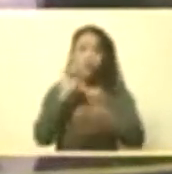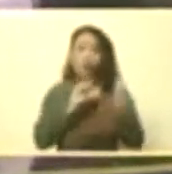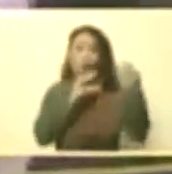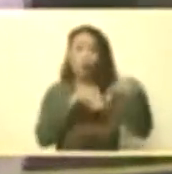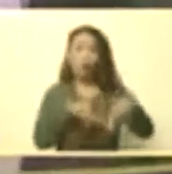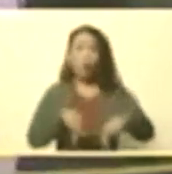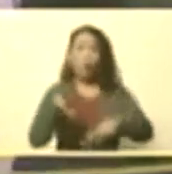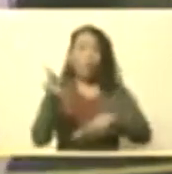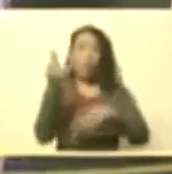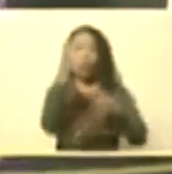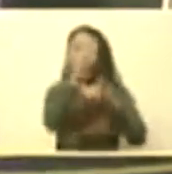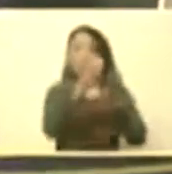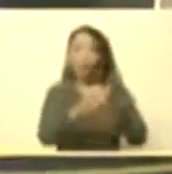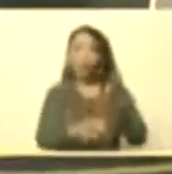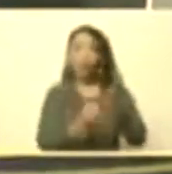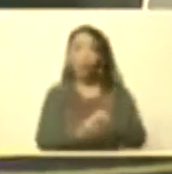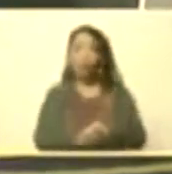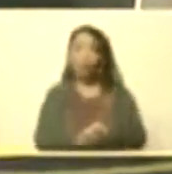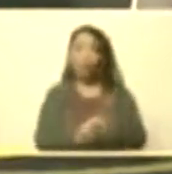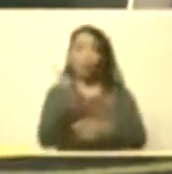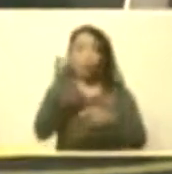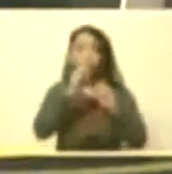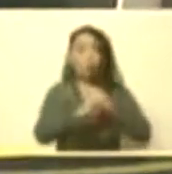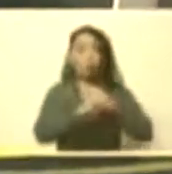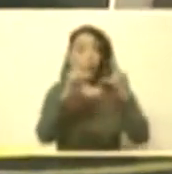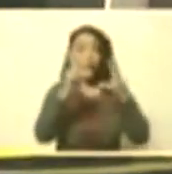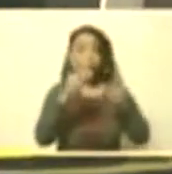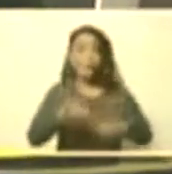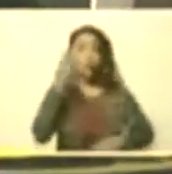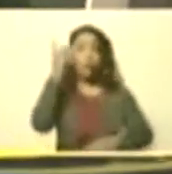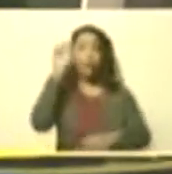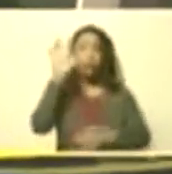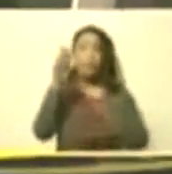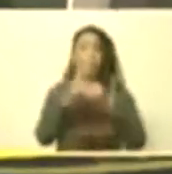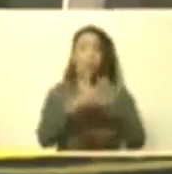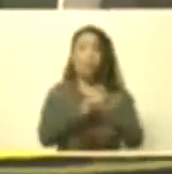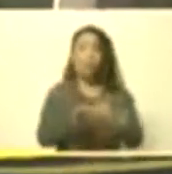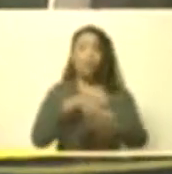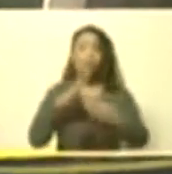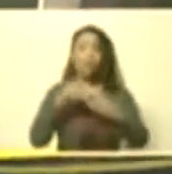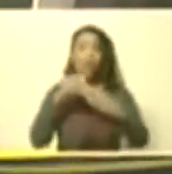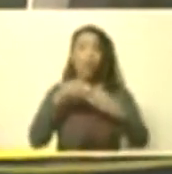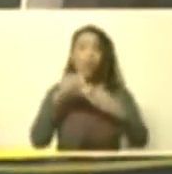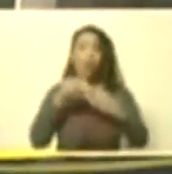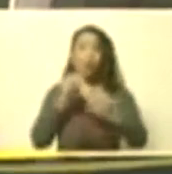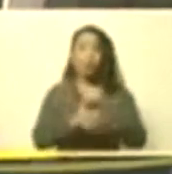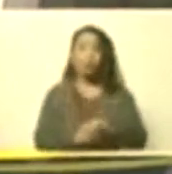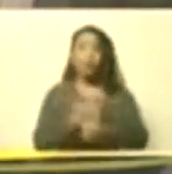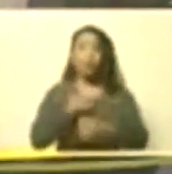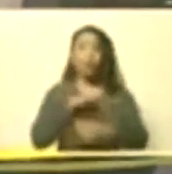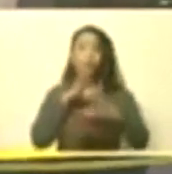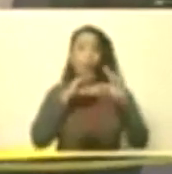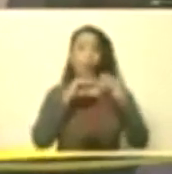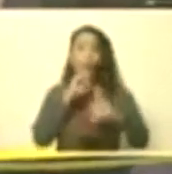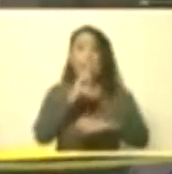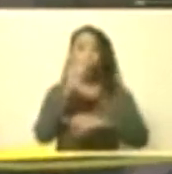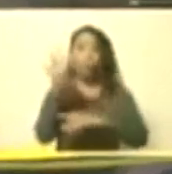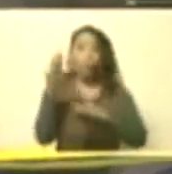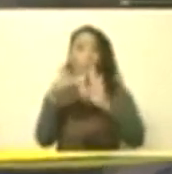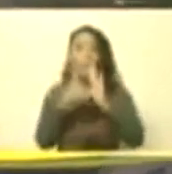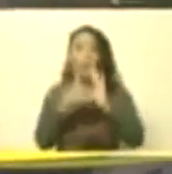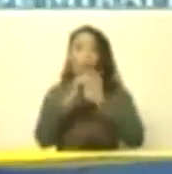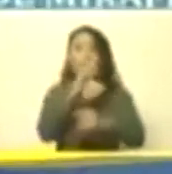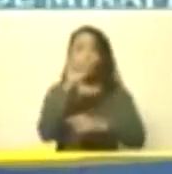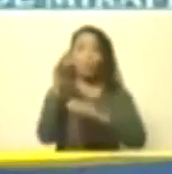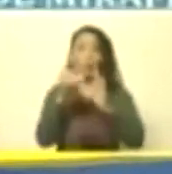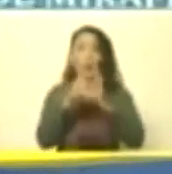de estas características y es un impacto importante, son más de 3.000 millones de dólares. Estamos hablando entre 24.000 y 30.000